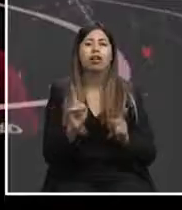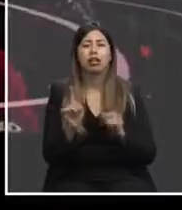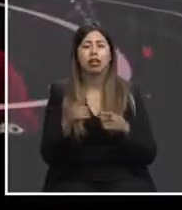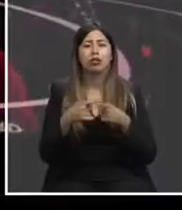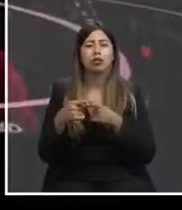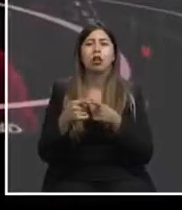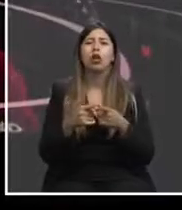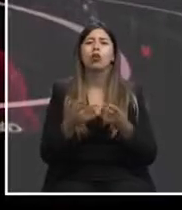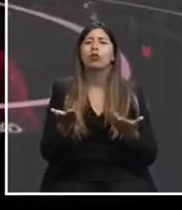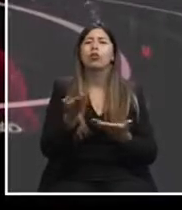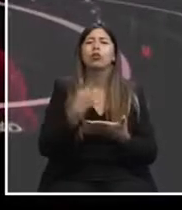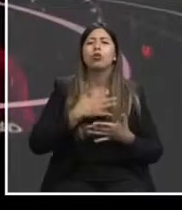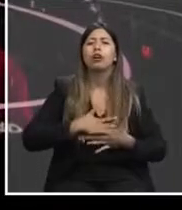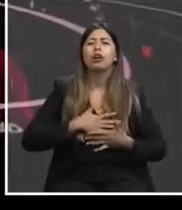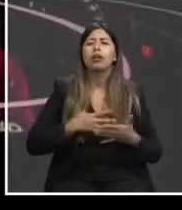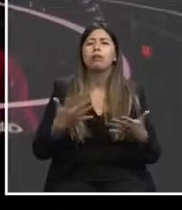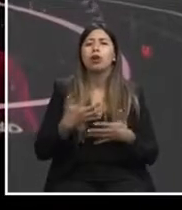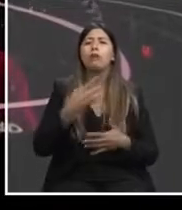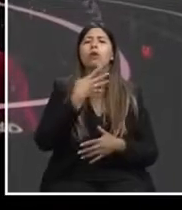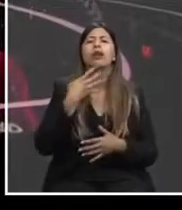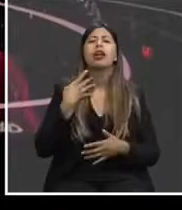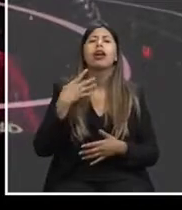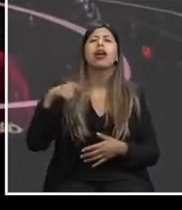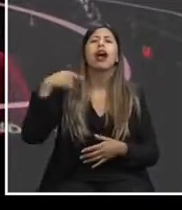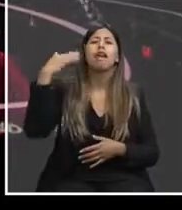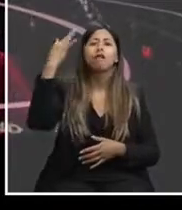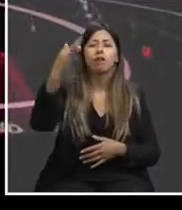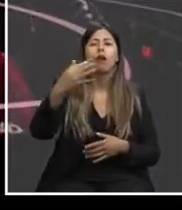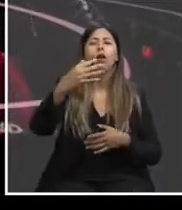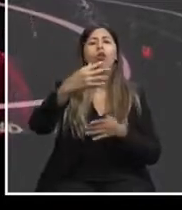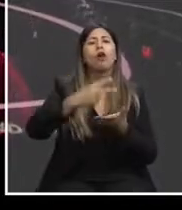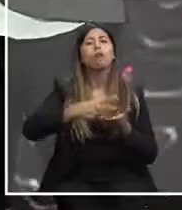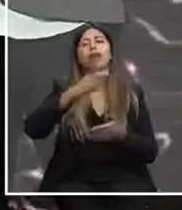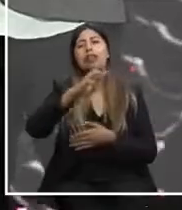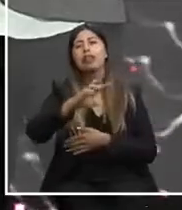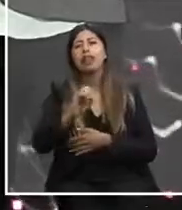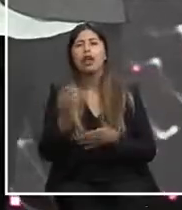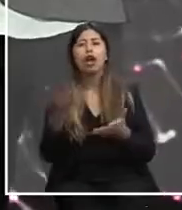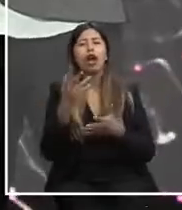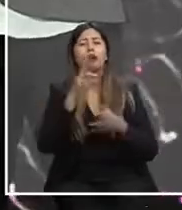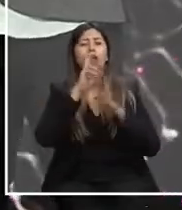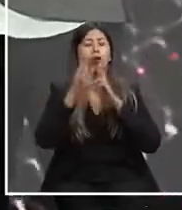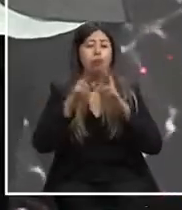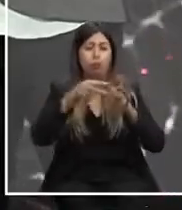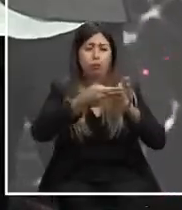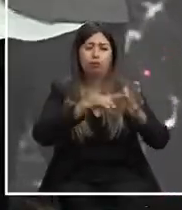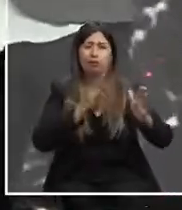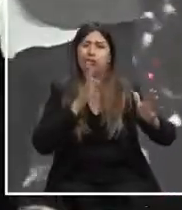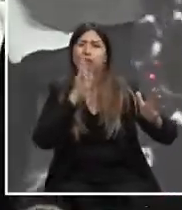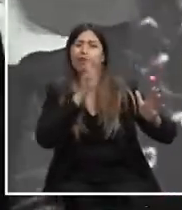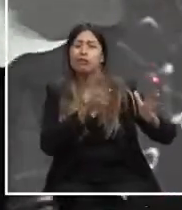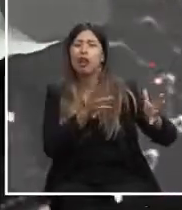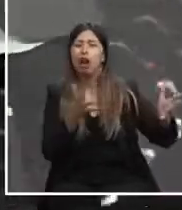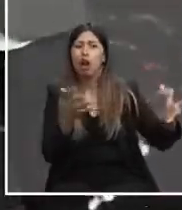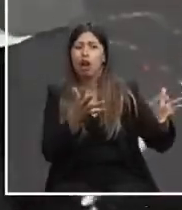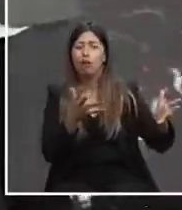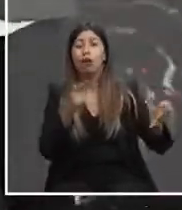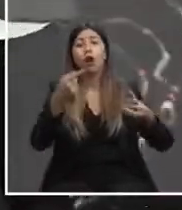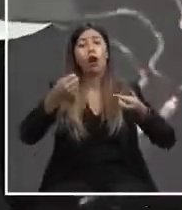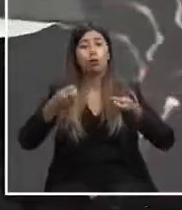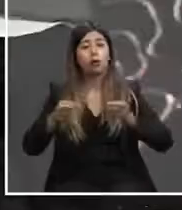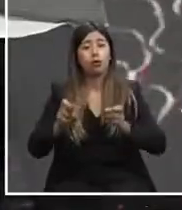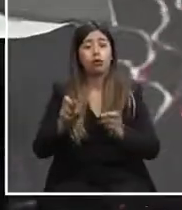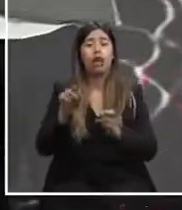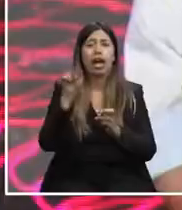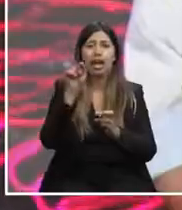cómo queremos que sea el Renca de aquí al 2030, cómo abordar los problemas más complejos, dónde están sus oportunidades. Esos modelamientos